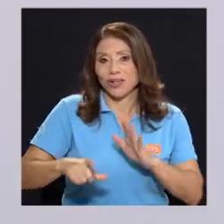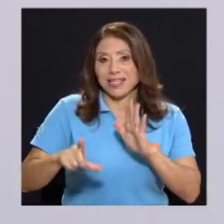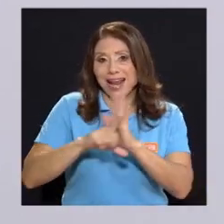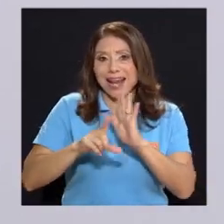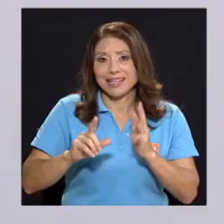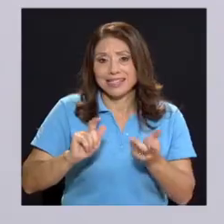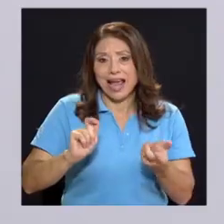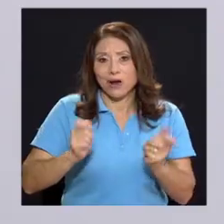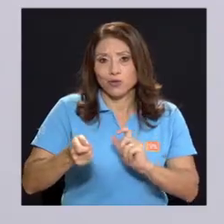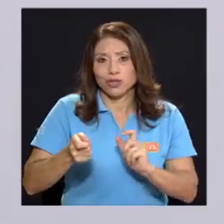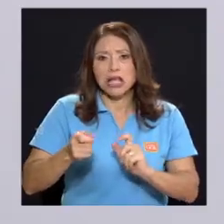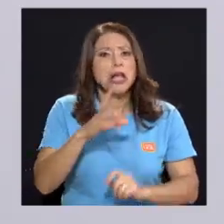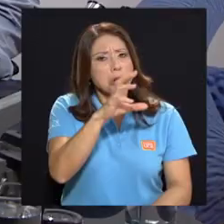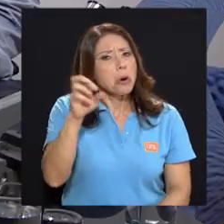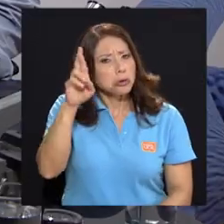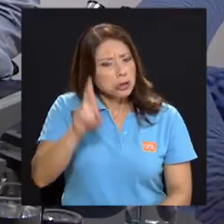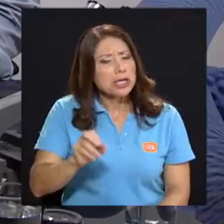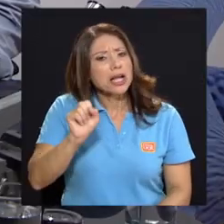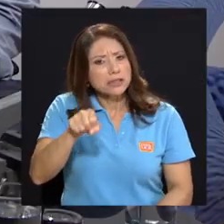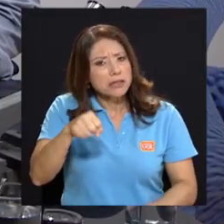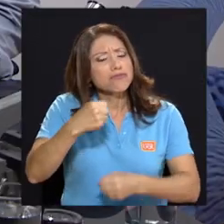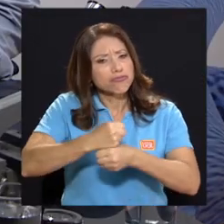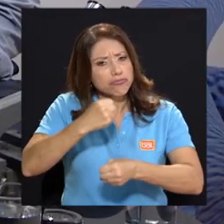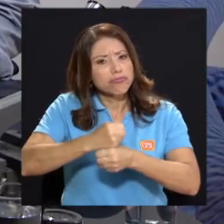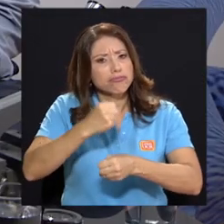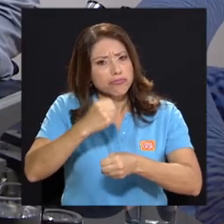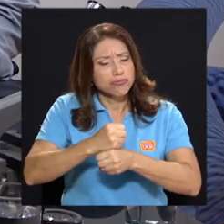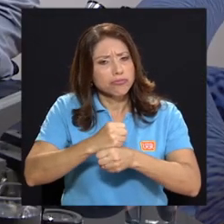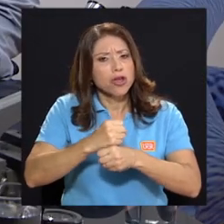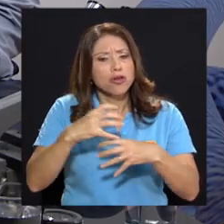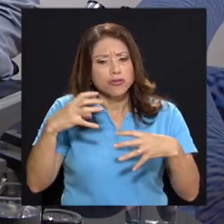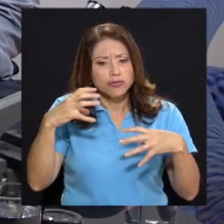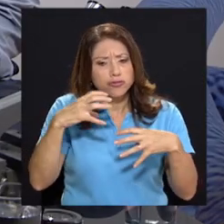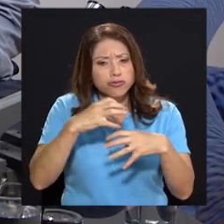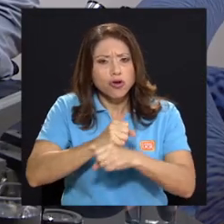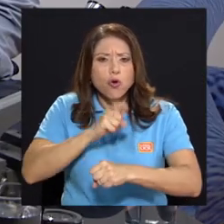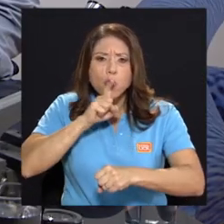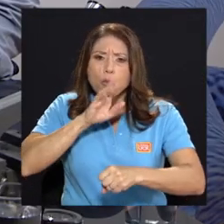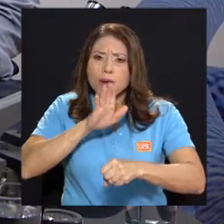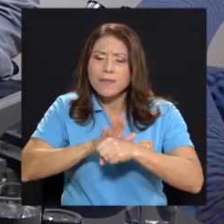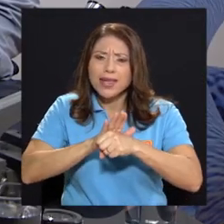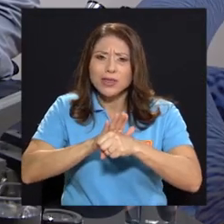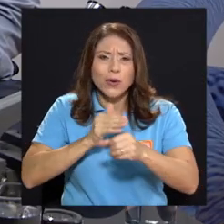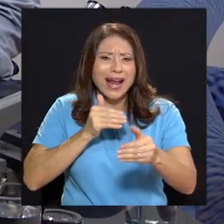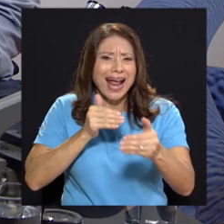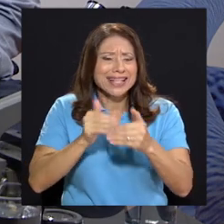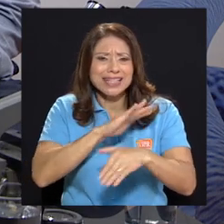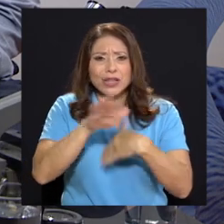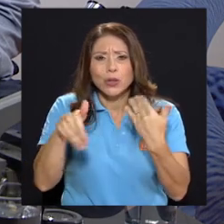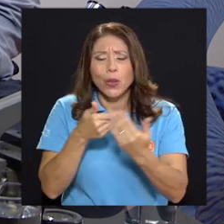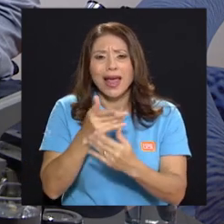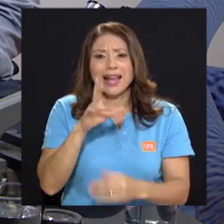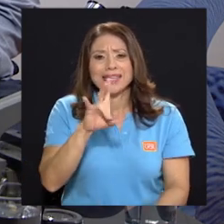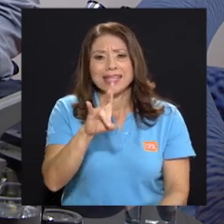que costa rica de hecho se ha hecho una labor sistemática de cumplimiento de casi todas las 740